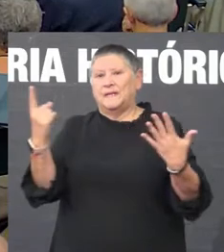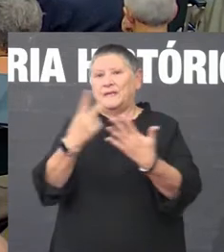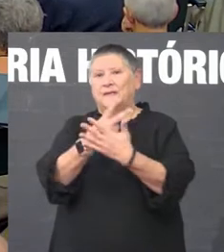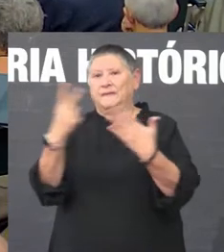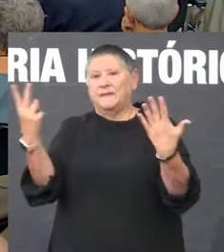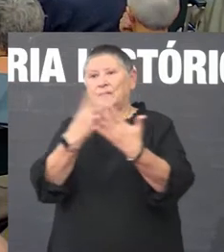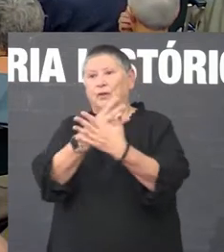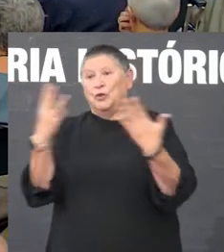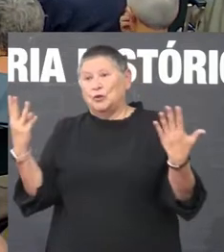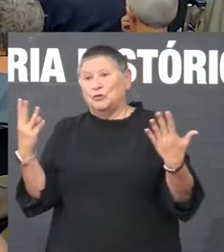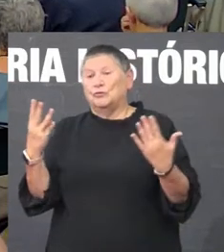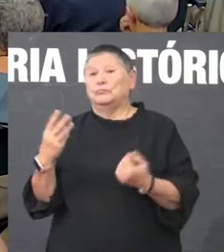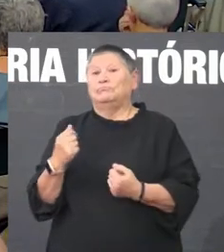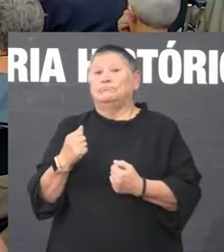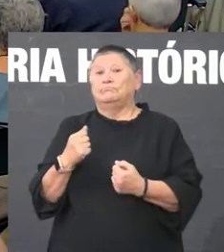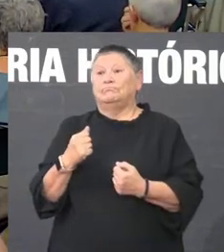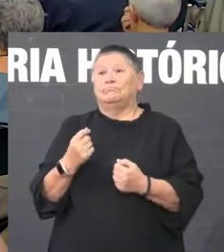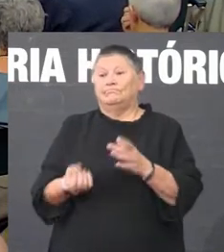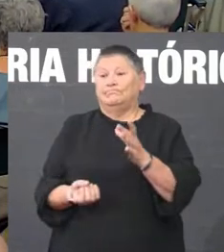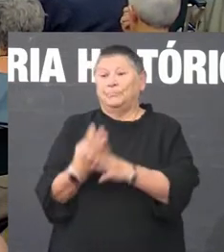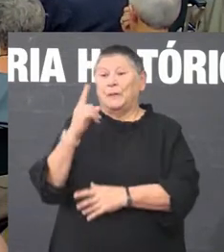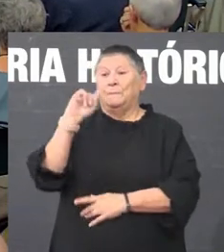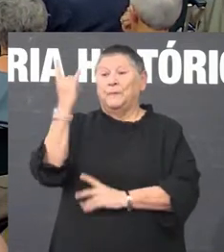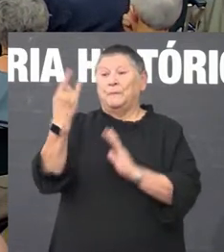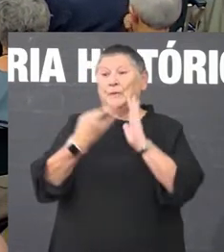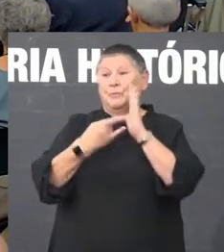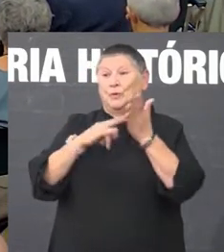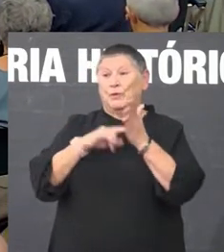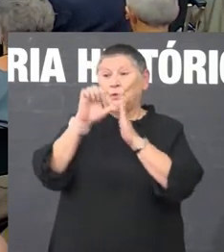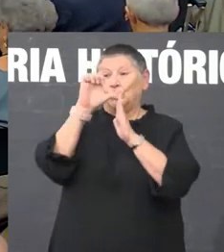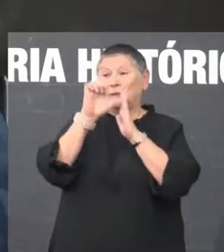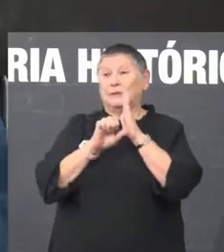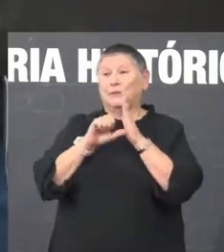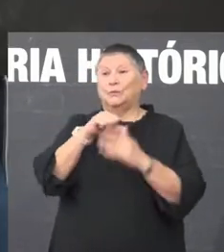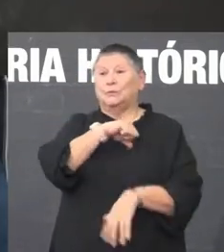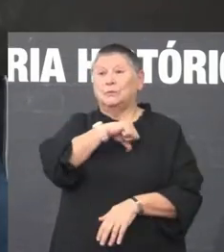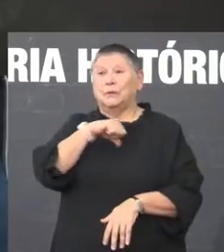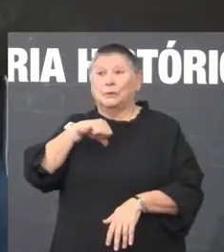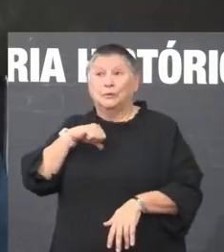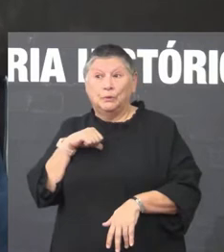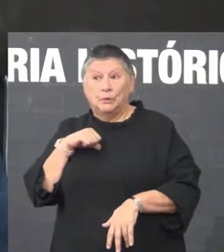cuando llegó el primer proyecto de estatuto de autonomía